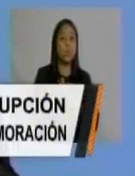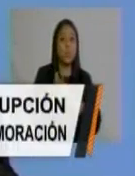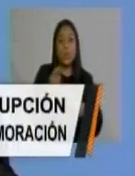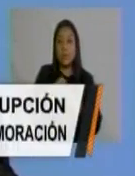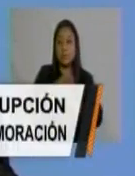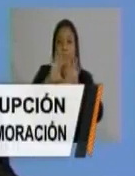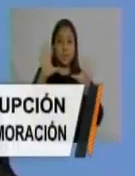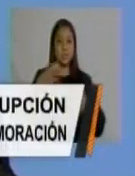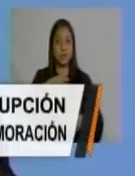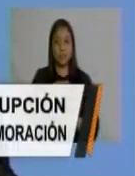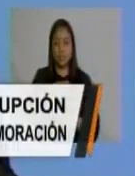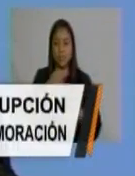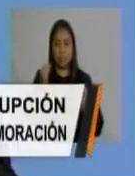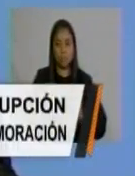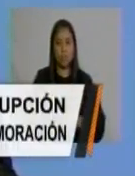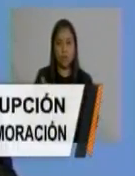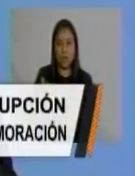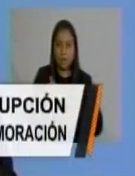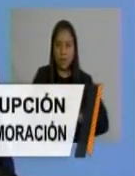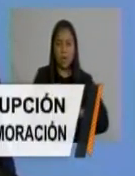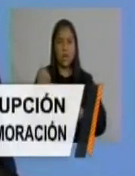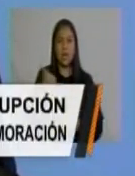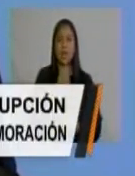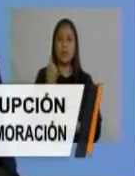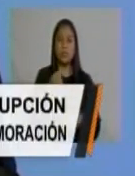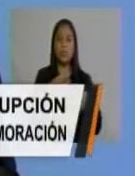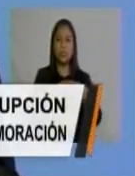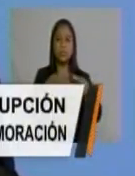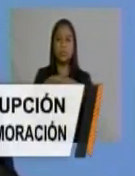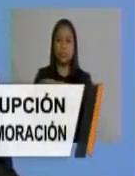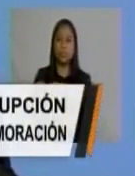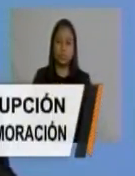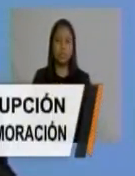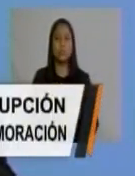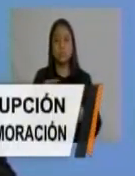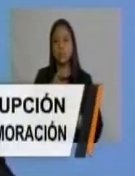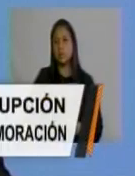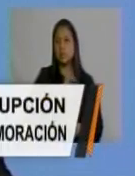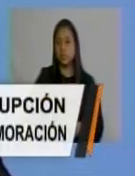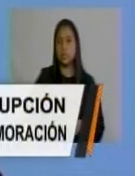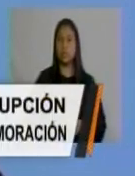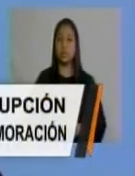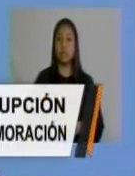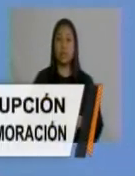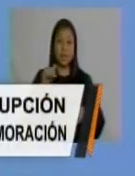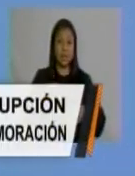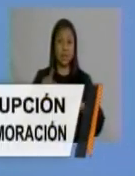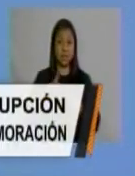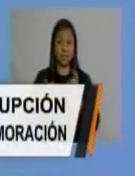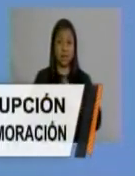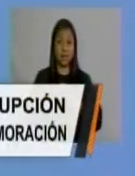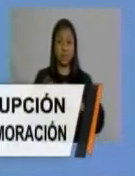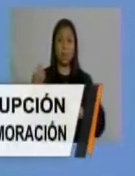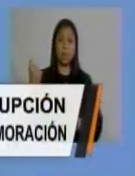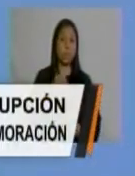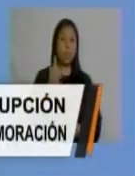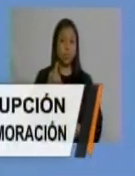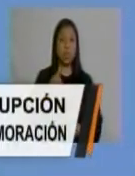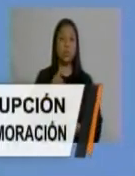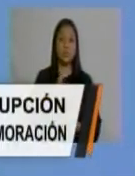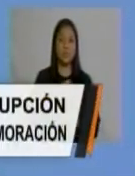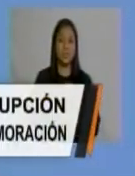transparencia y probidad que permee a todos los sectores del tejido social. Este cambio, por todos